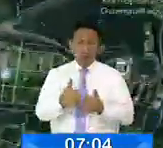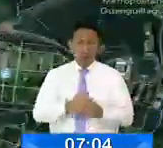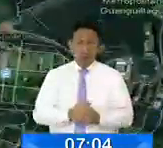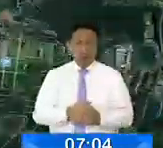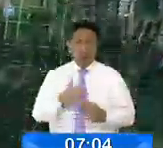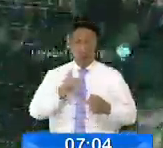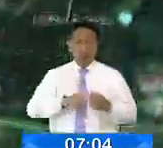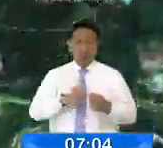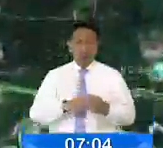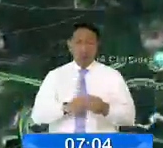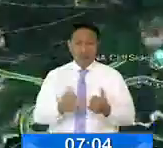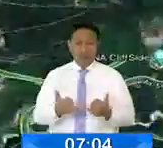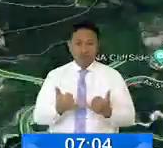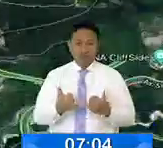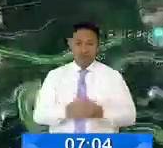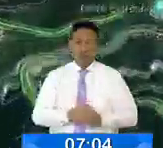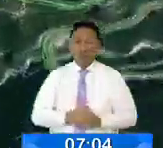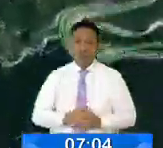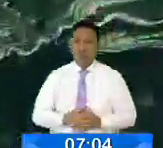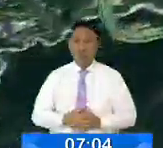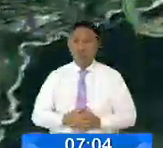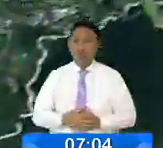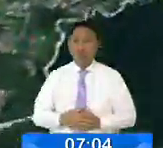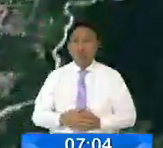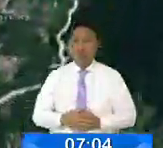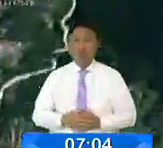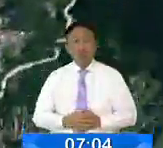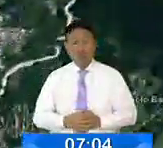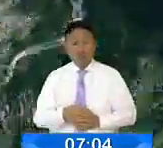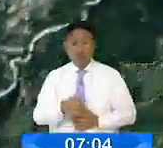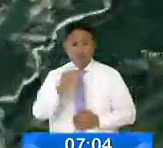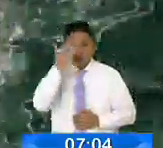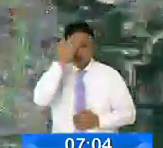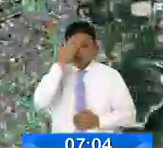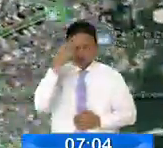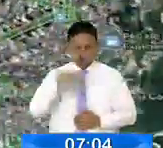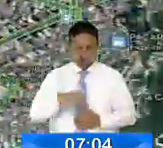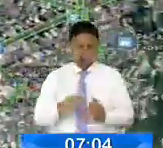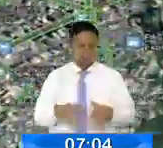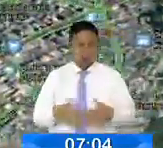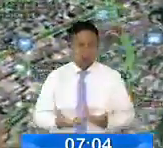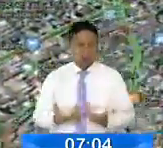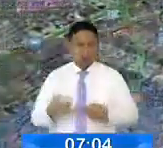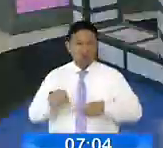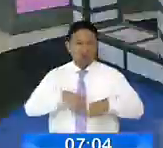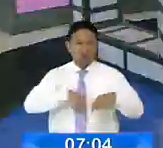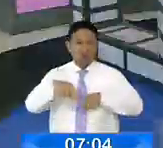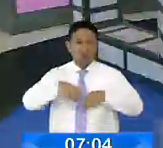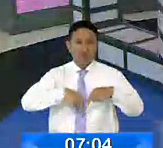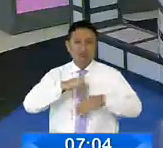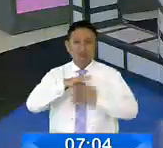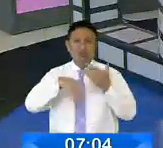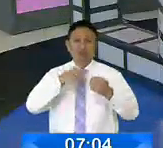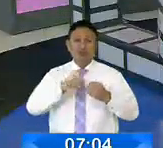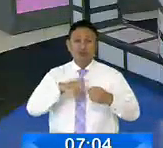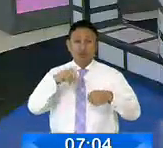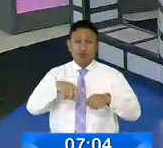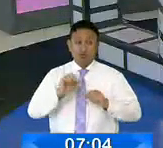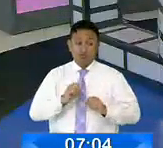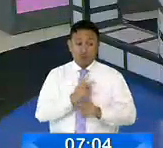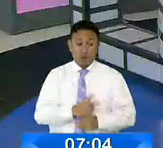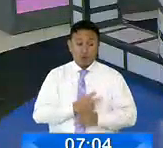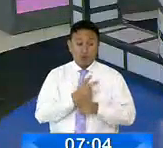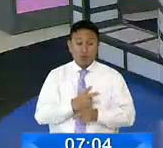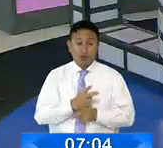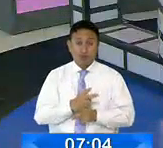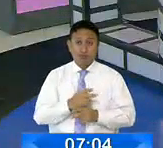Quito, mi querida Ali, a esta hora. Bueno, ya sabe entonces cómo está el tráfico en toda la ciudad para que usted tome las precauciones